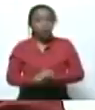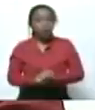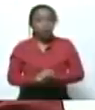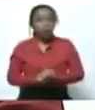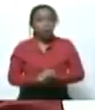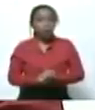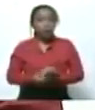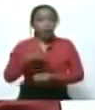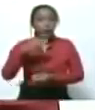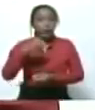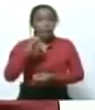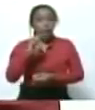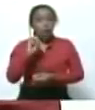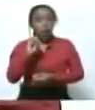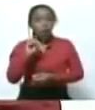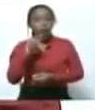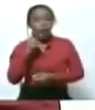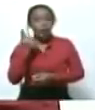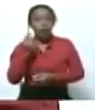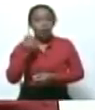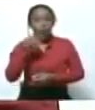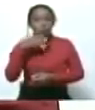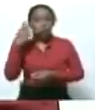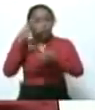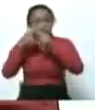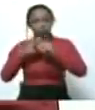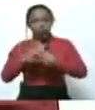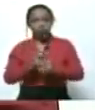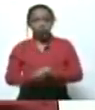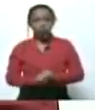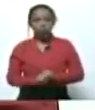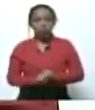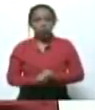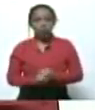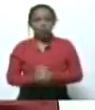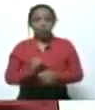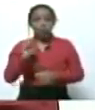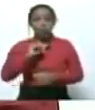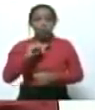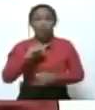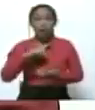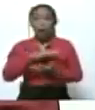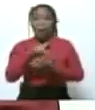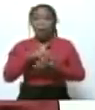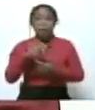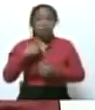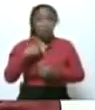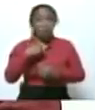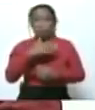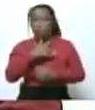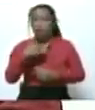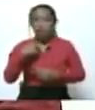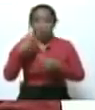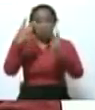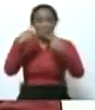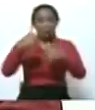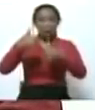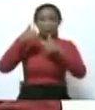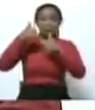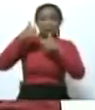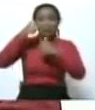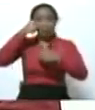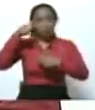Y Perón con toda su dignidad le dijo, sí, mire, pero el problema es que yo no quiero ser bien visto por el